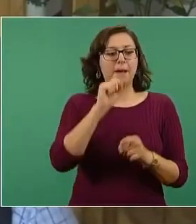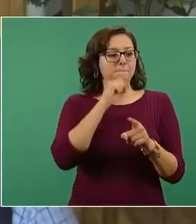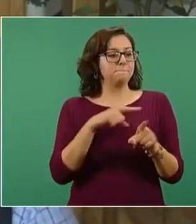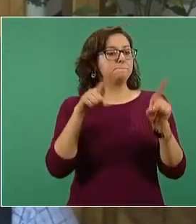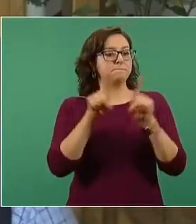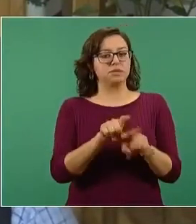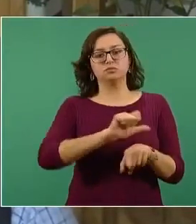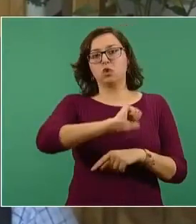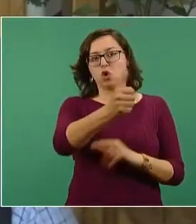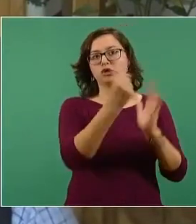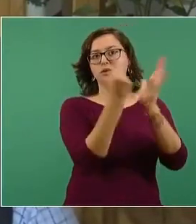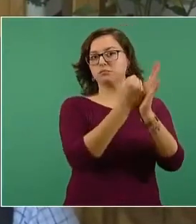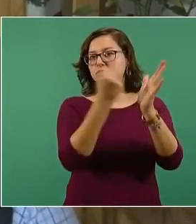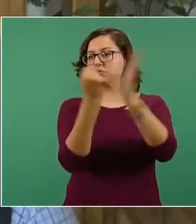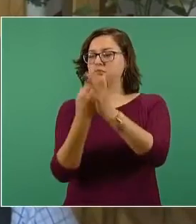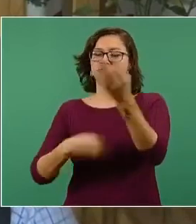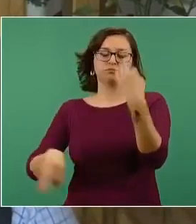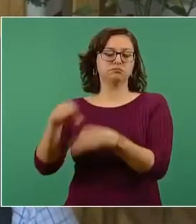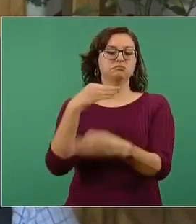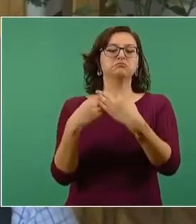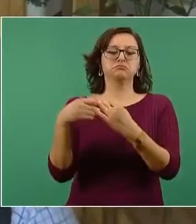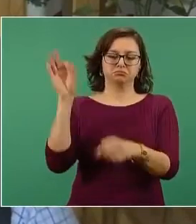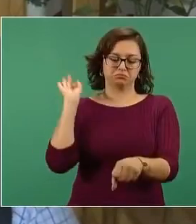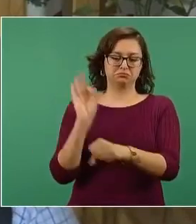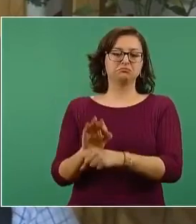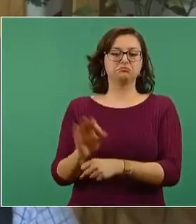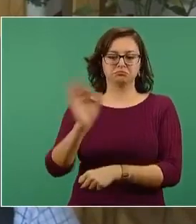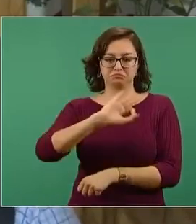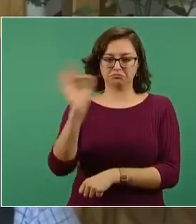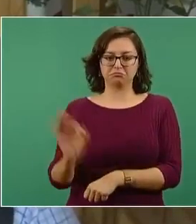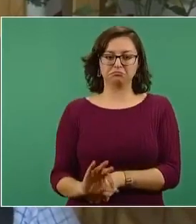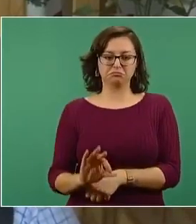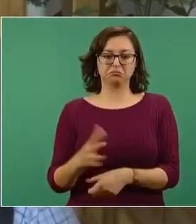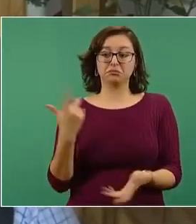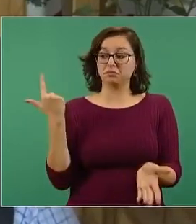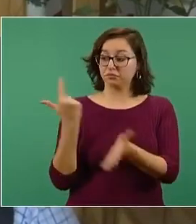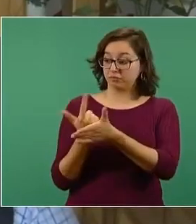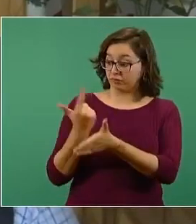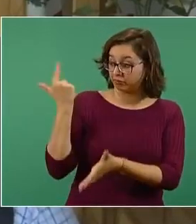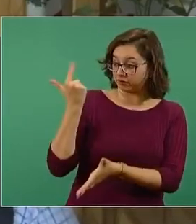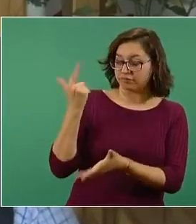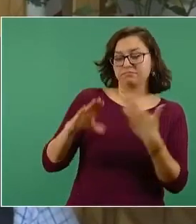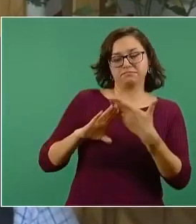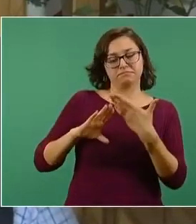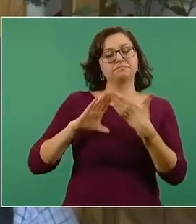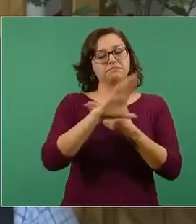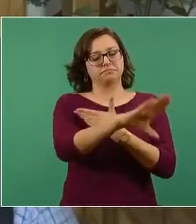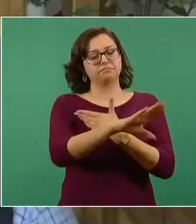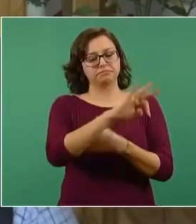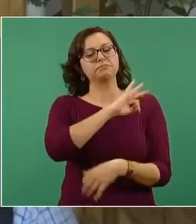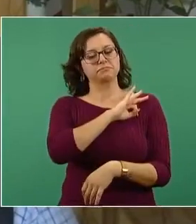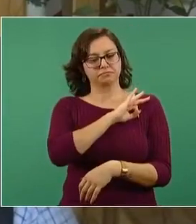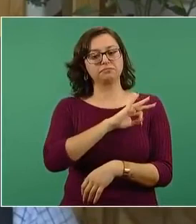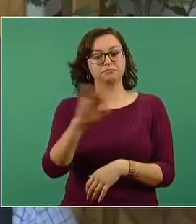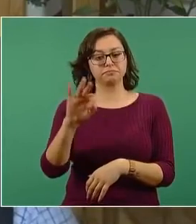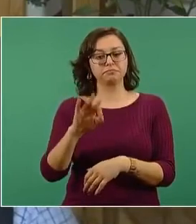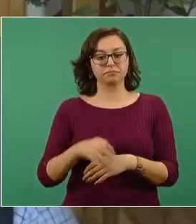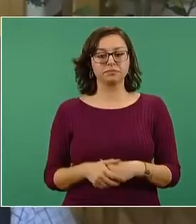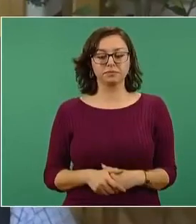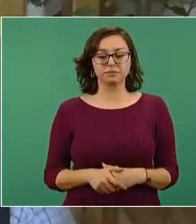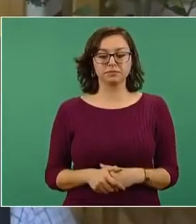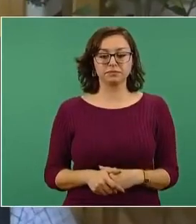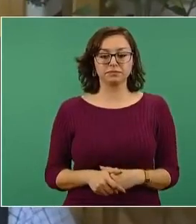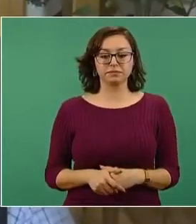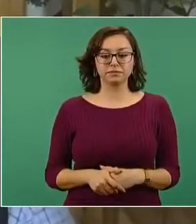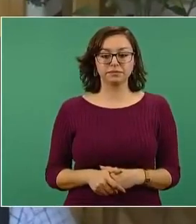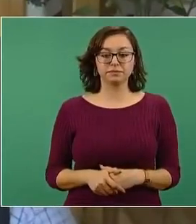niveles de eficacia suficientes para poder permitir una estrategia comunitaria, o sea, en el